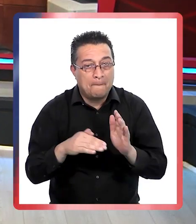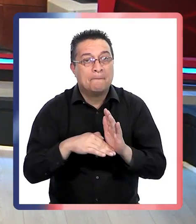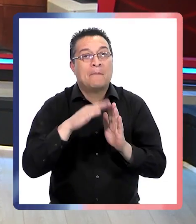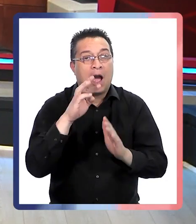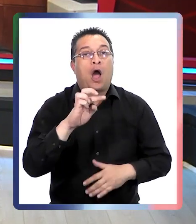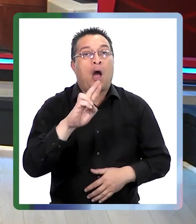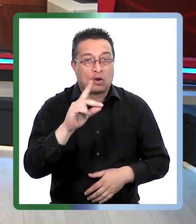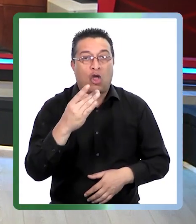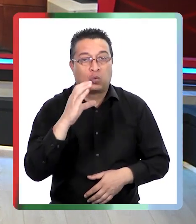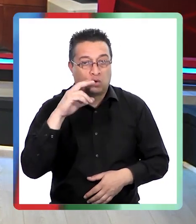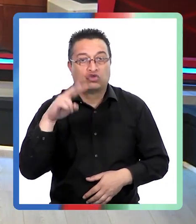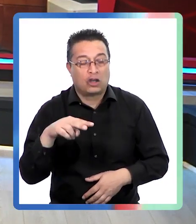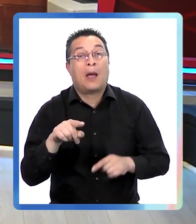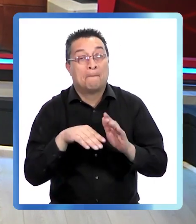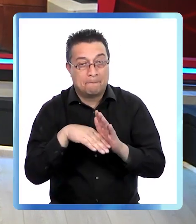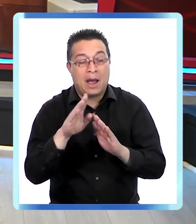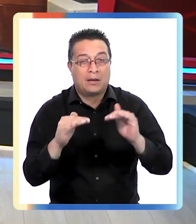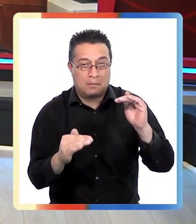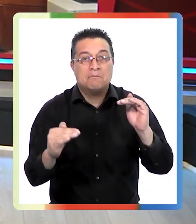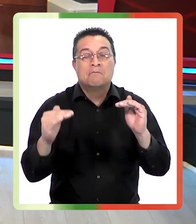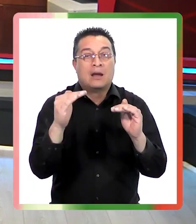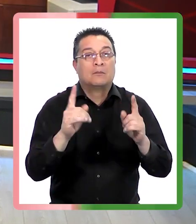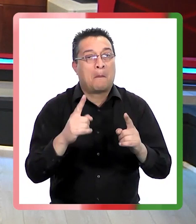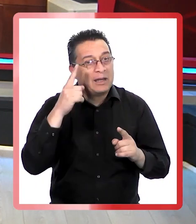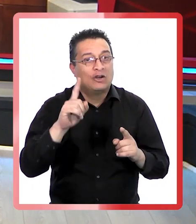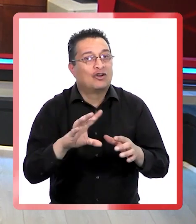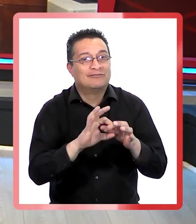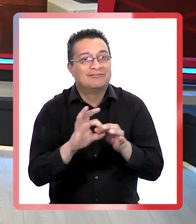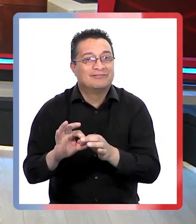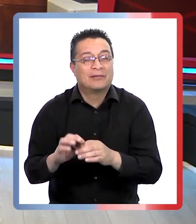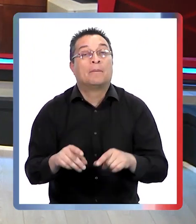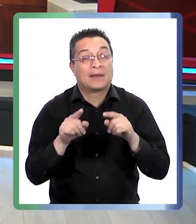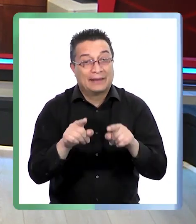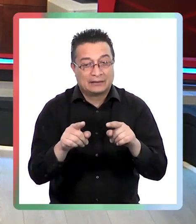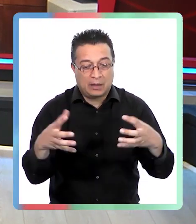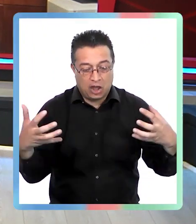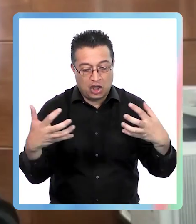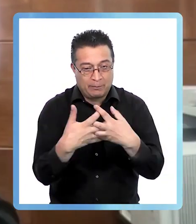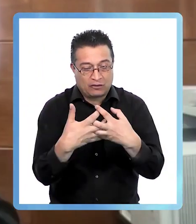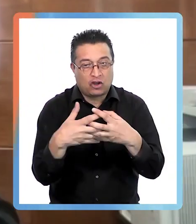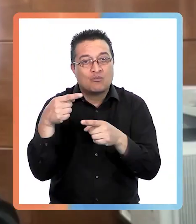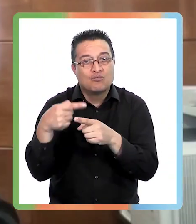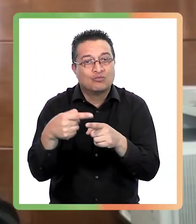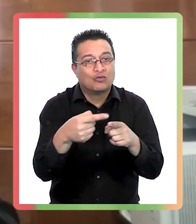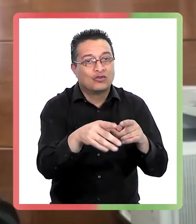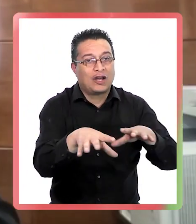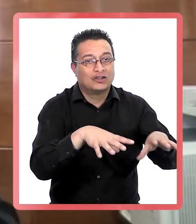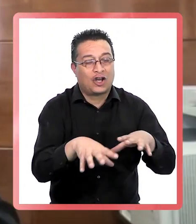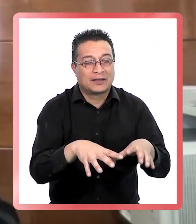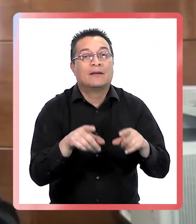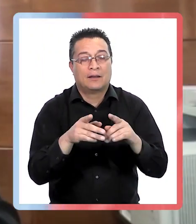más productividad. Deberíamos rendir más, ¿cierto? Si trabajamos más, deberíamos rendir más, pero no es así. Es una combinación de factores y,